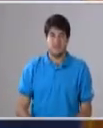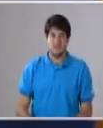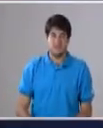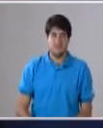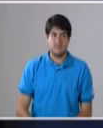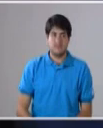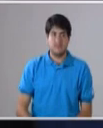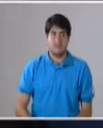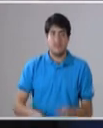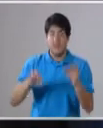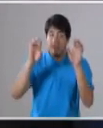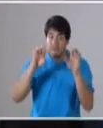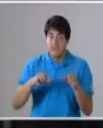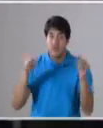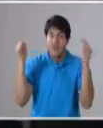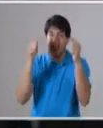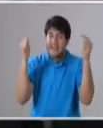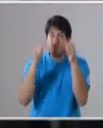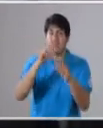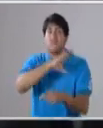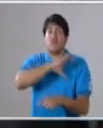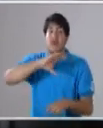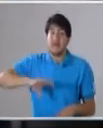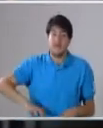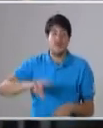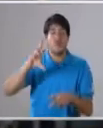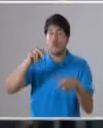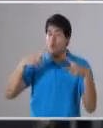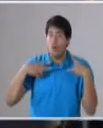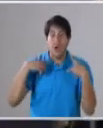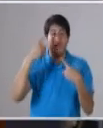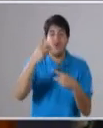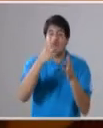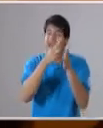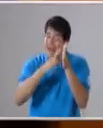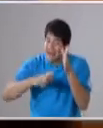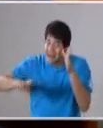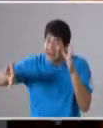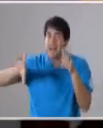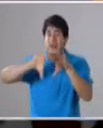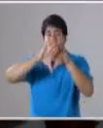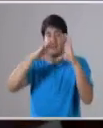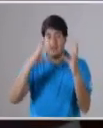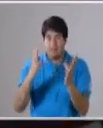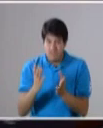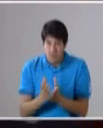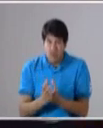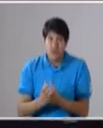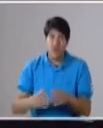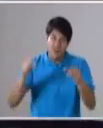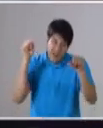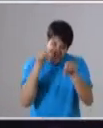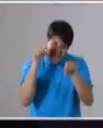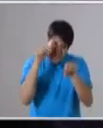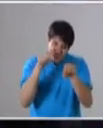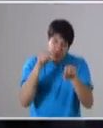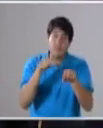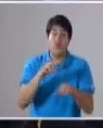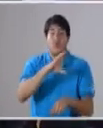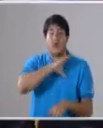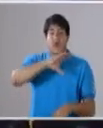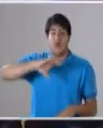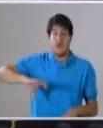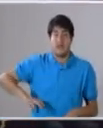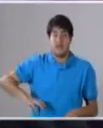El que se opone a Cristo, no hay una religión en el mundo que se oponga a Cristo tanto como la musulmana.